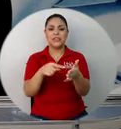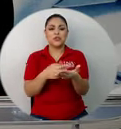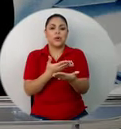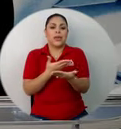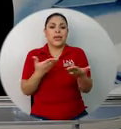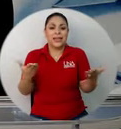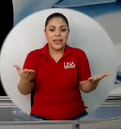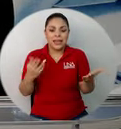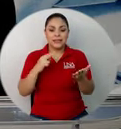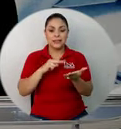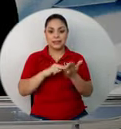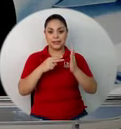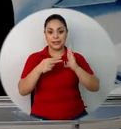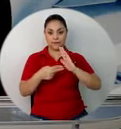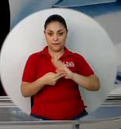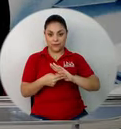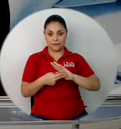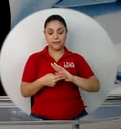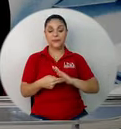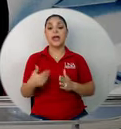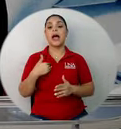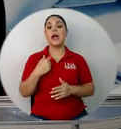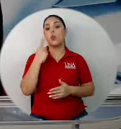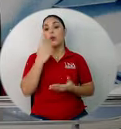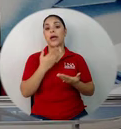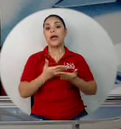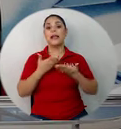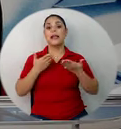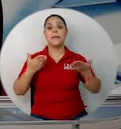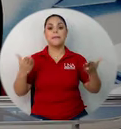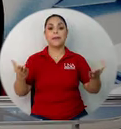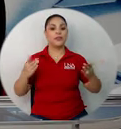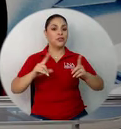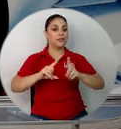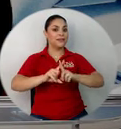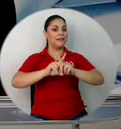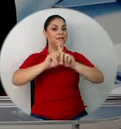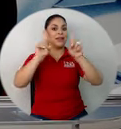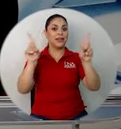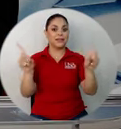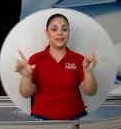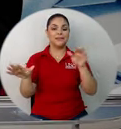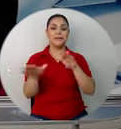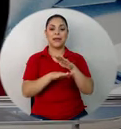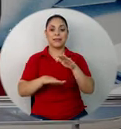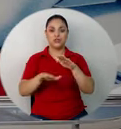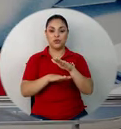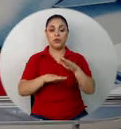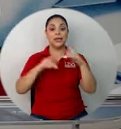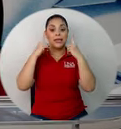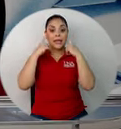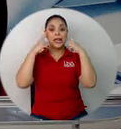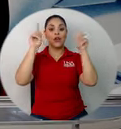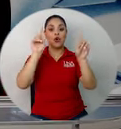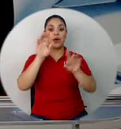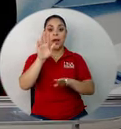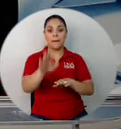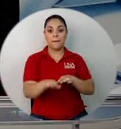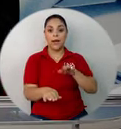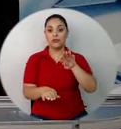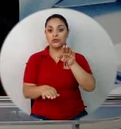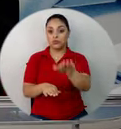significa? Y aquí hay un elemento diferenciador básico en una organización que logra dar ese